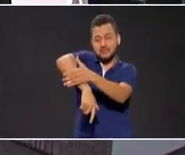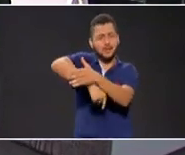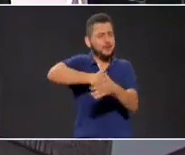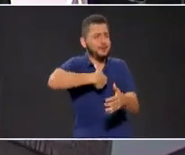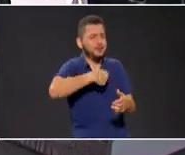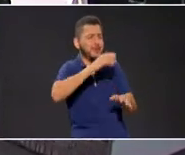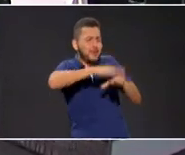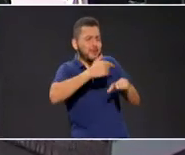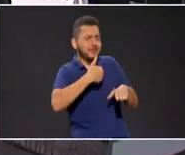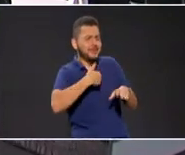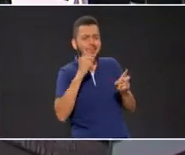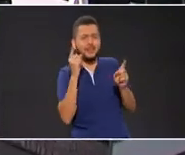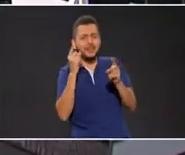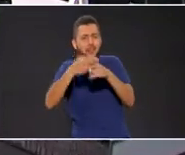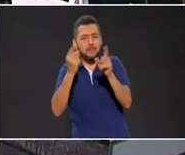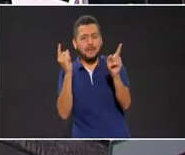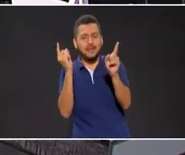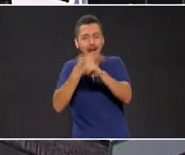entregarla